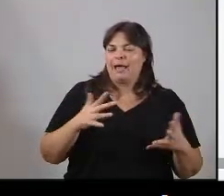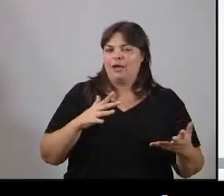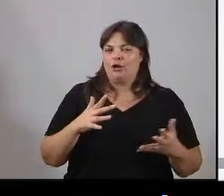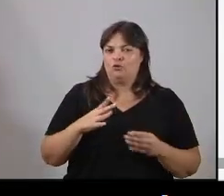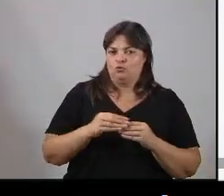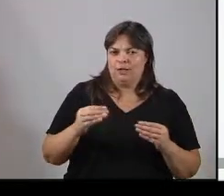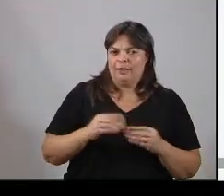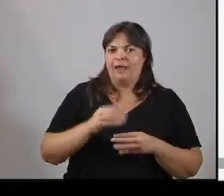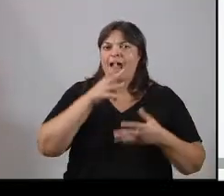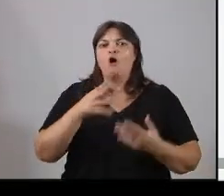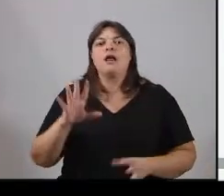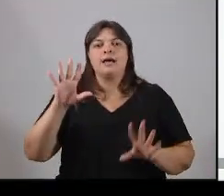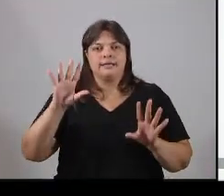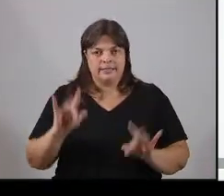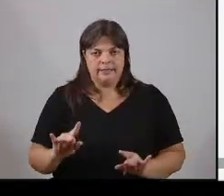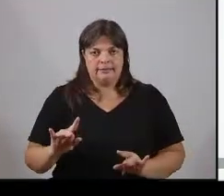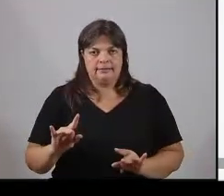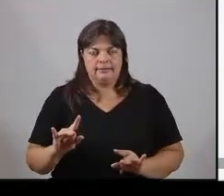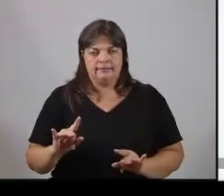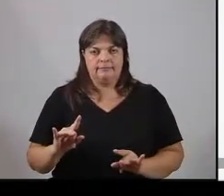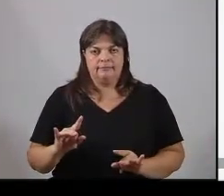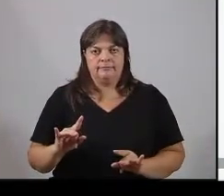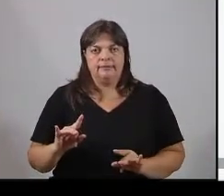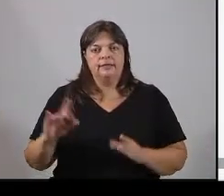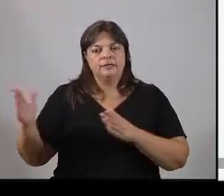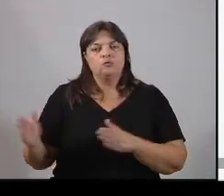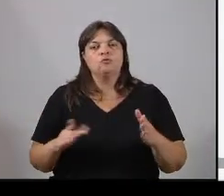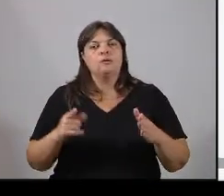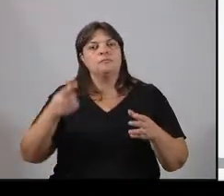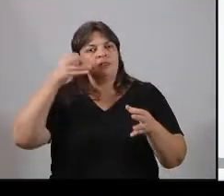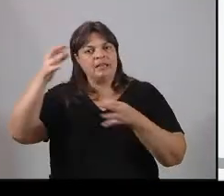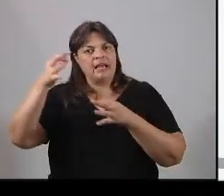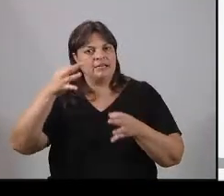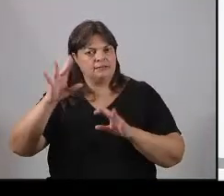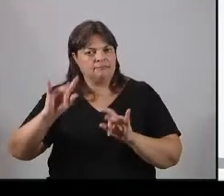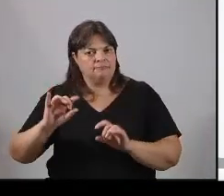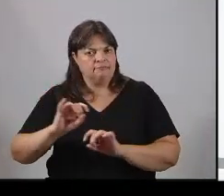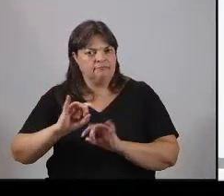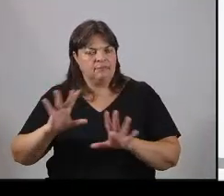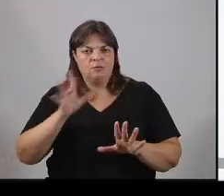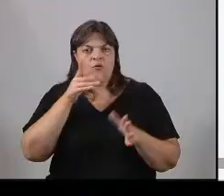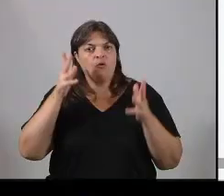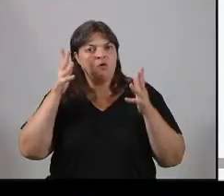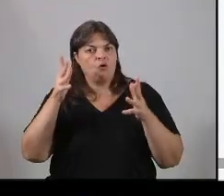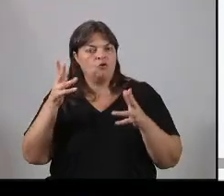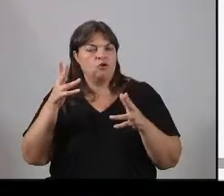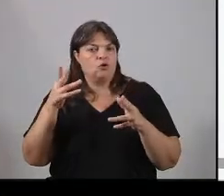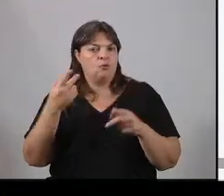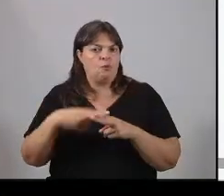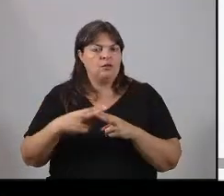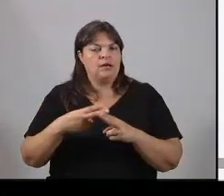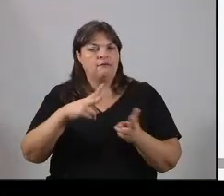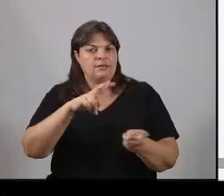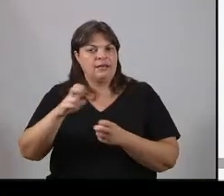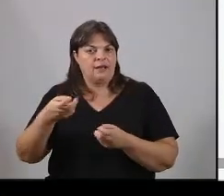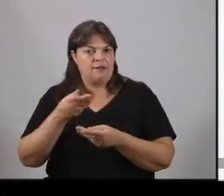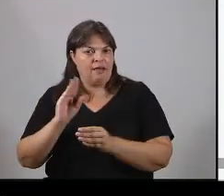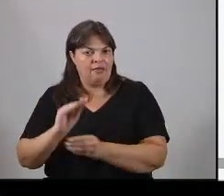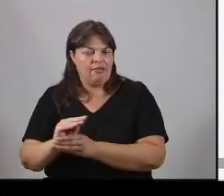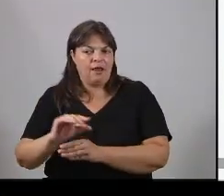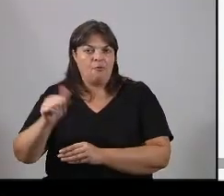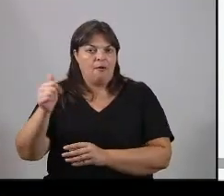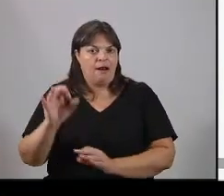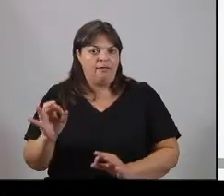Ahora sí, la segunda parte de su intervención sí que es precisa. En el Consejo de Política Fiscal y Financiera no se ha aprobado